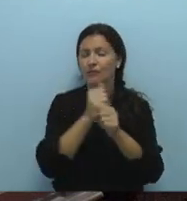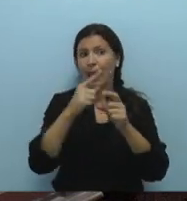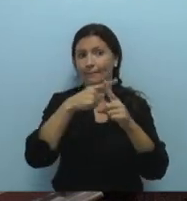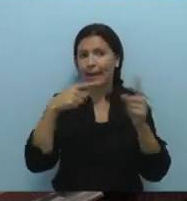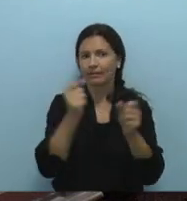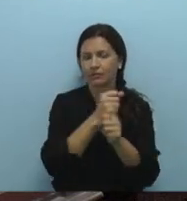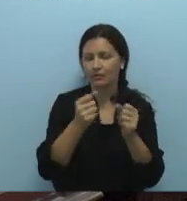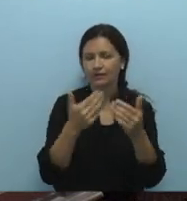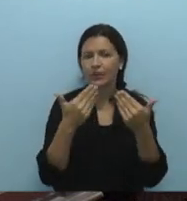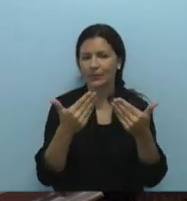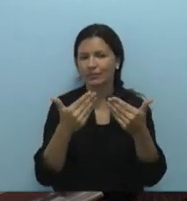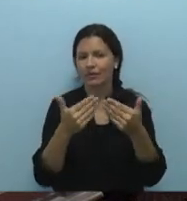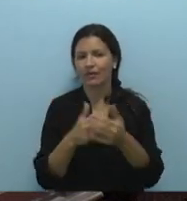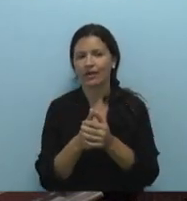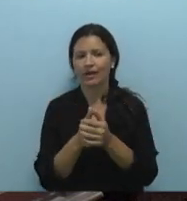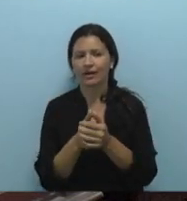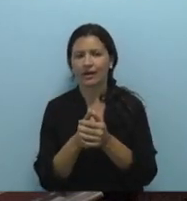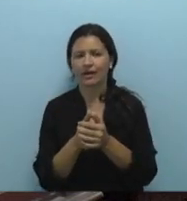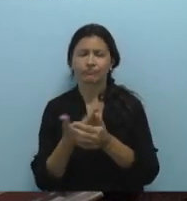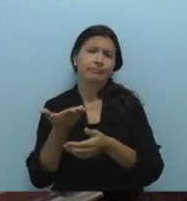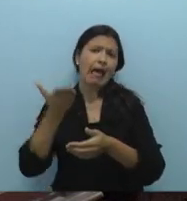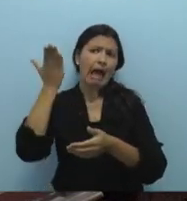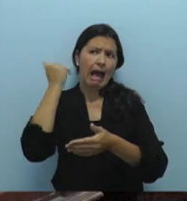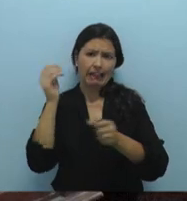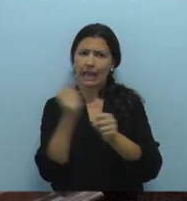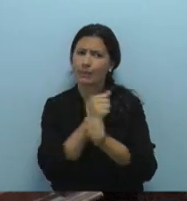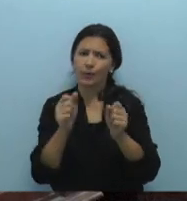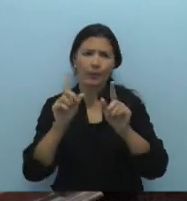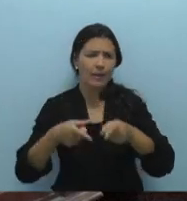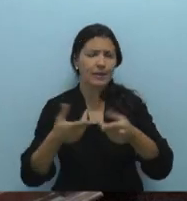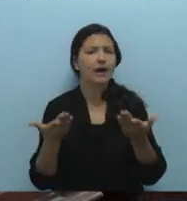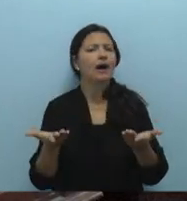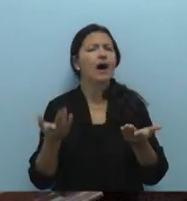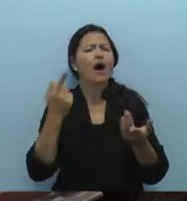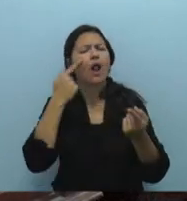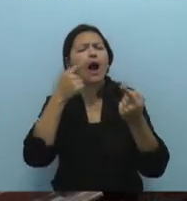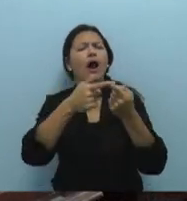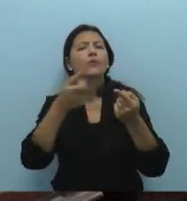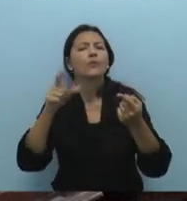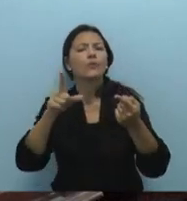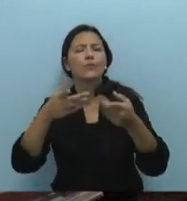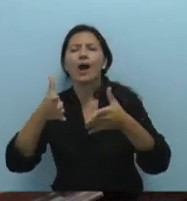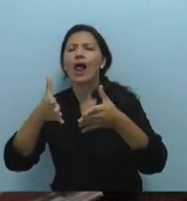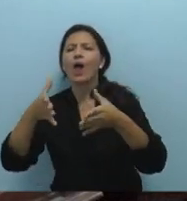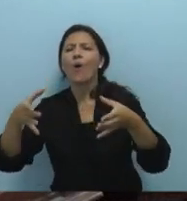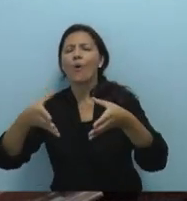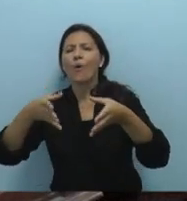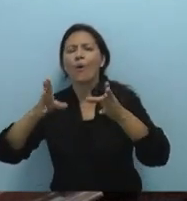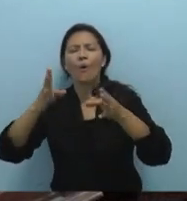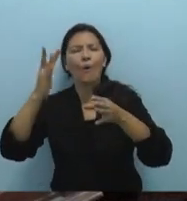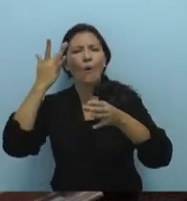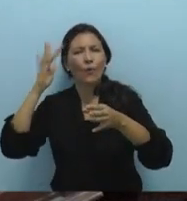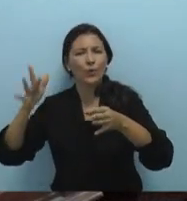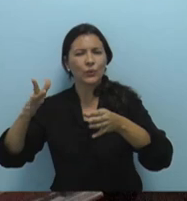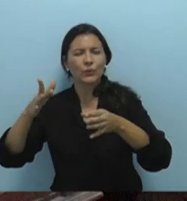sanción, que ya habíamos aprobado en otras oportunidades, que tiene por objeto declarar bien patrimonial histórico y cultural